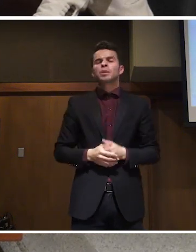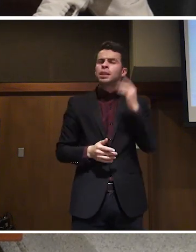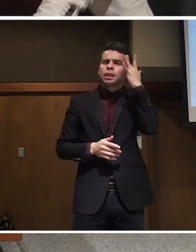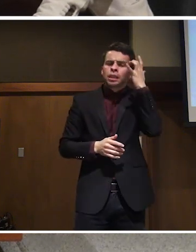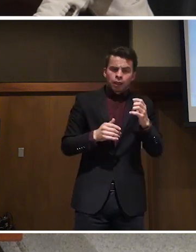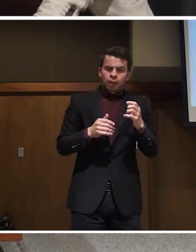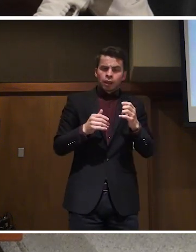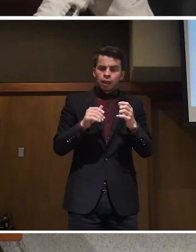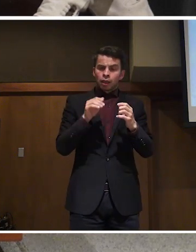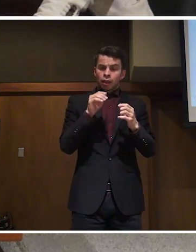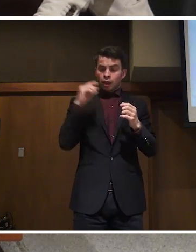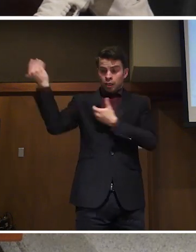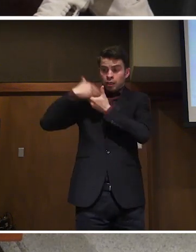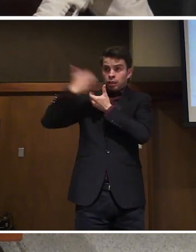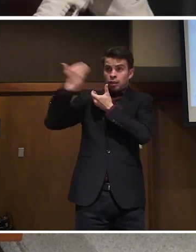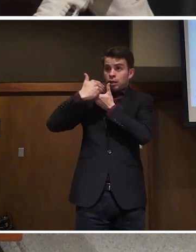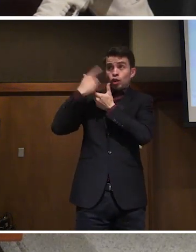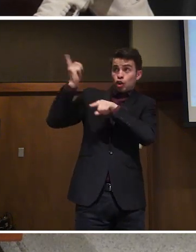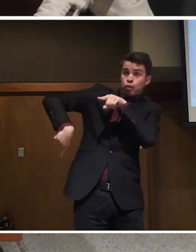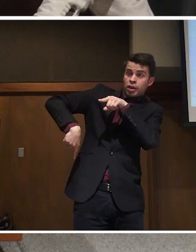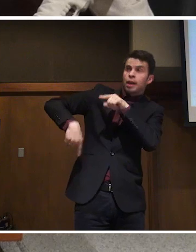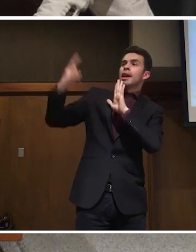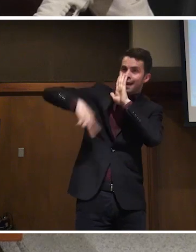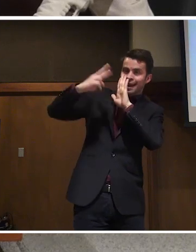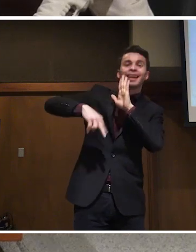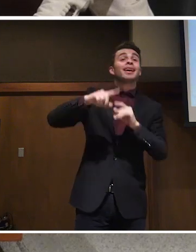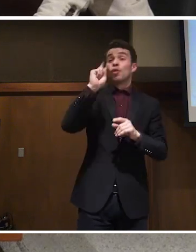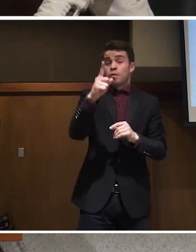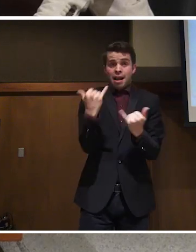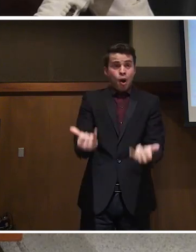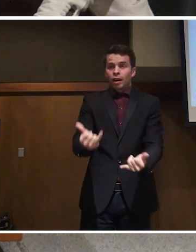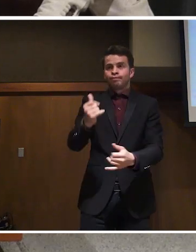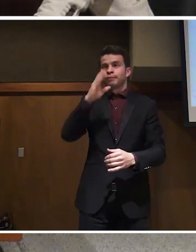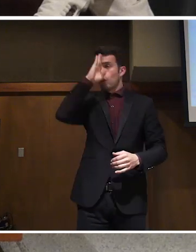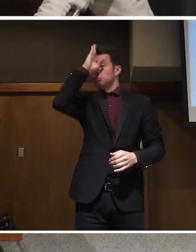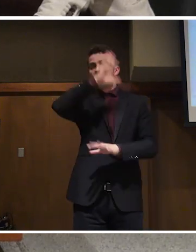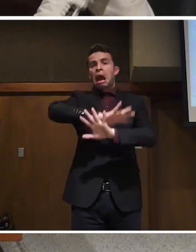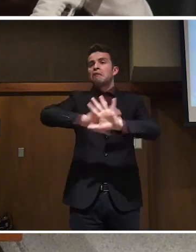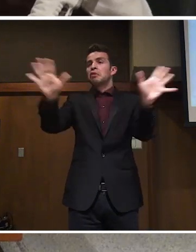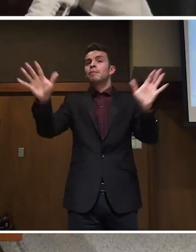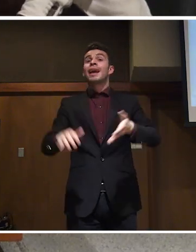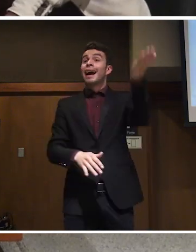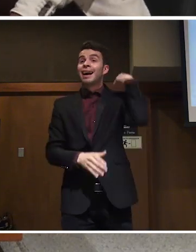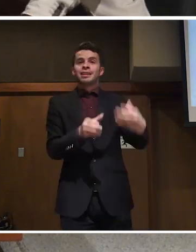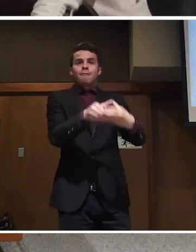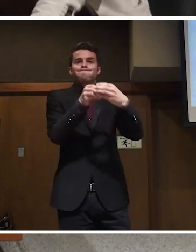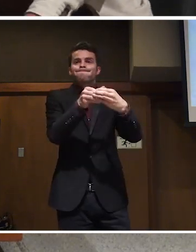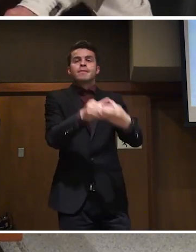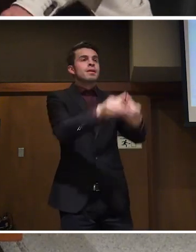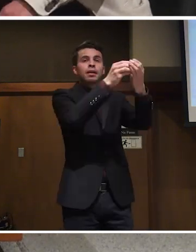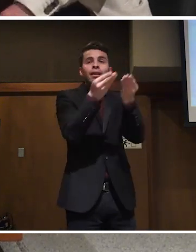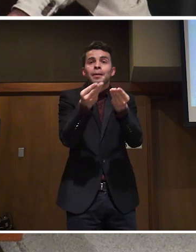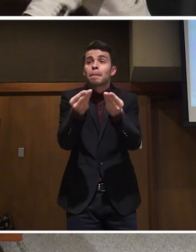porque hay un cambio además en los hábitos de lectura de la gente. La gente está perdiendo el hábito de la